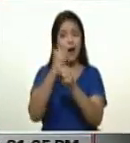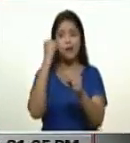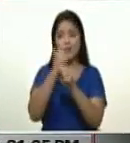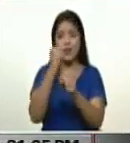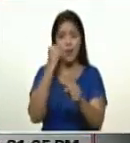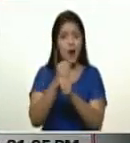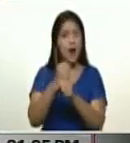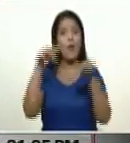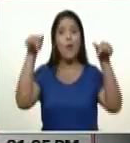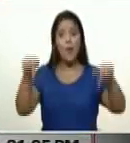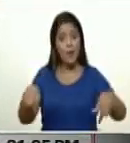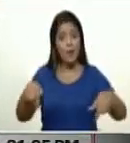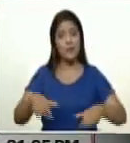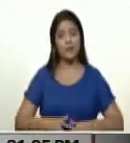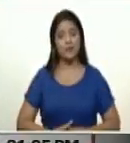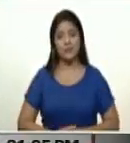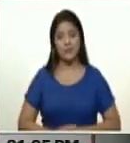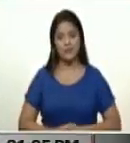trabajando. Hoy,